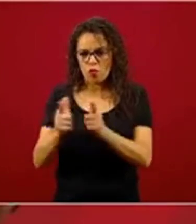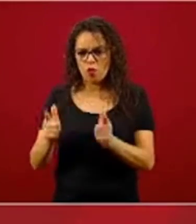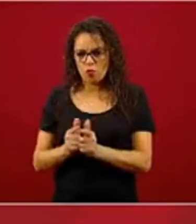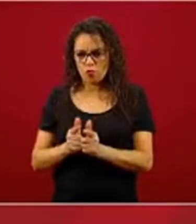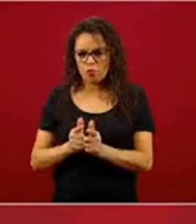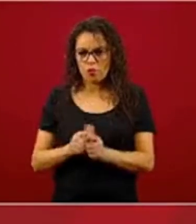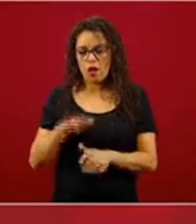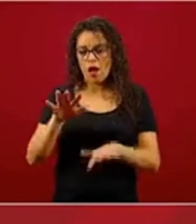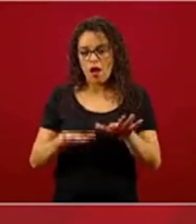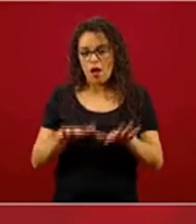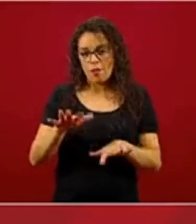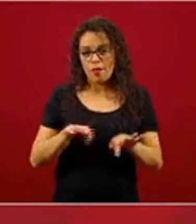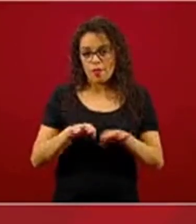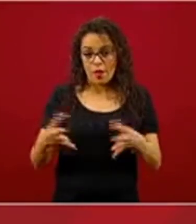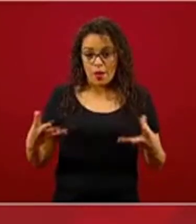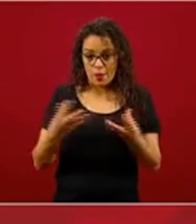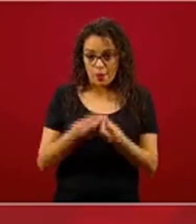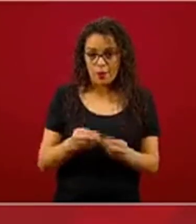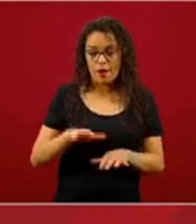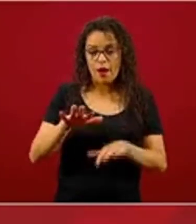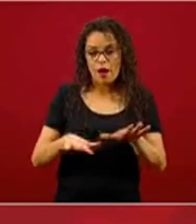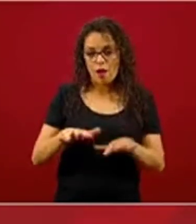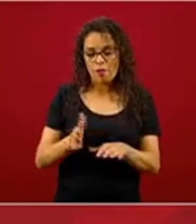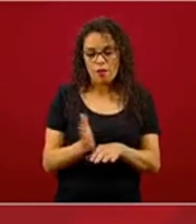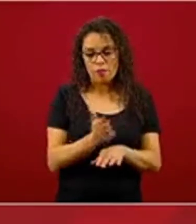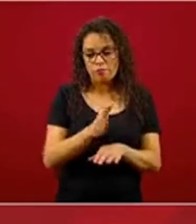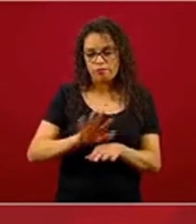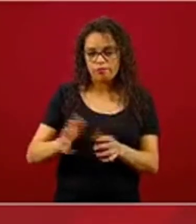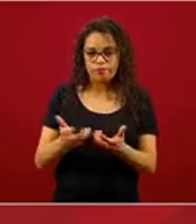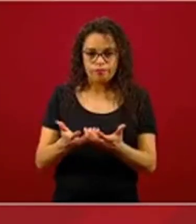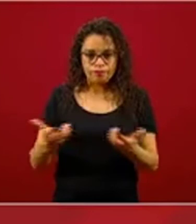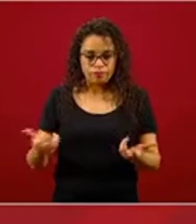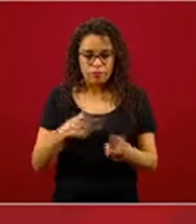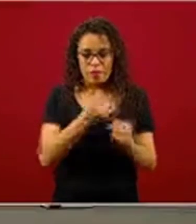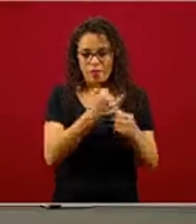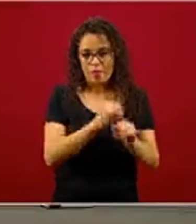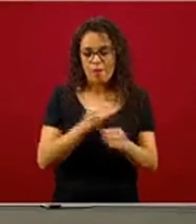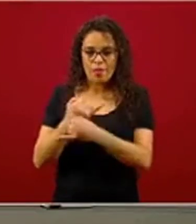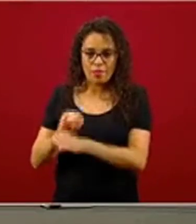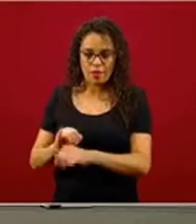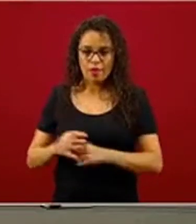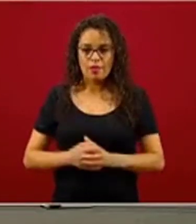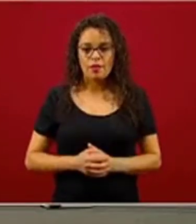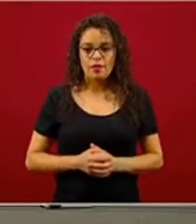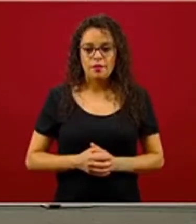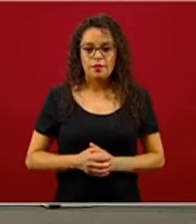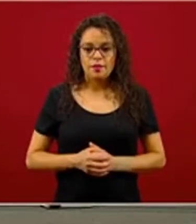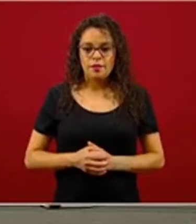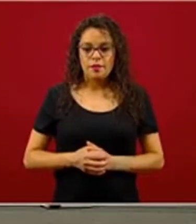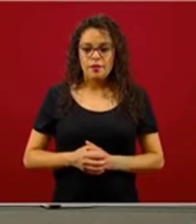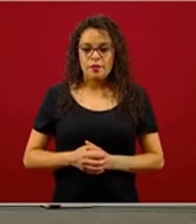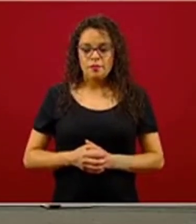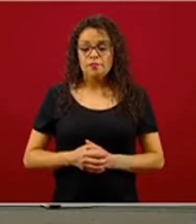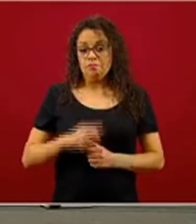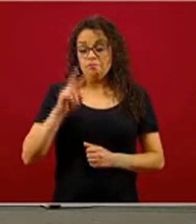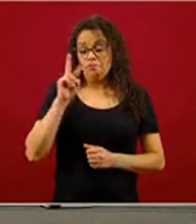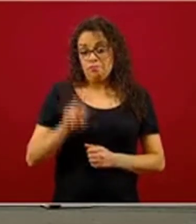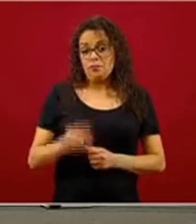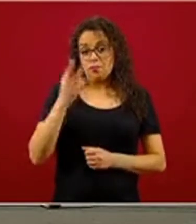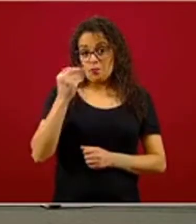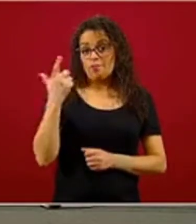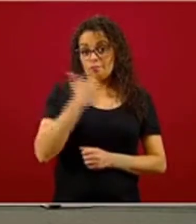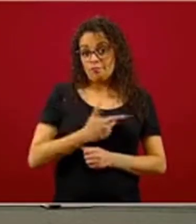juntos, a veces de manera independiente, deliberadamente independiente, y nos va a dar mucho gusto poder explicar